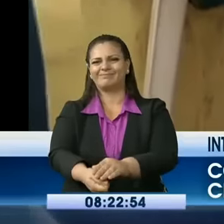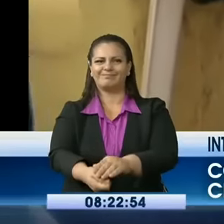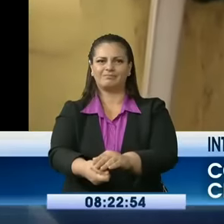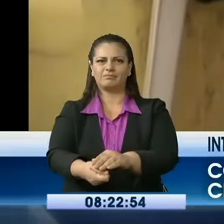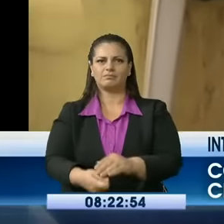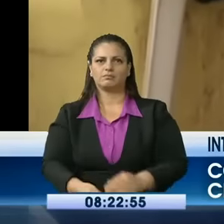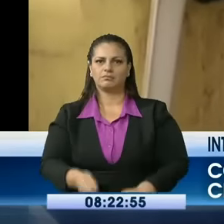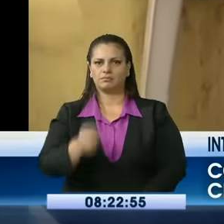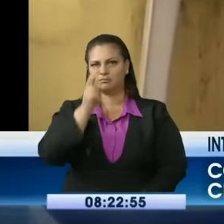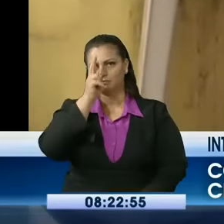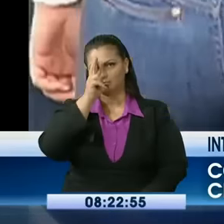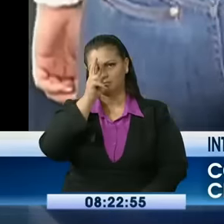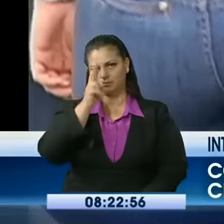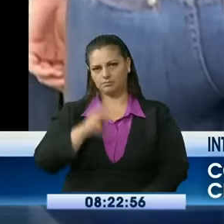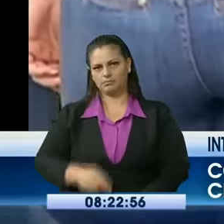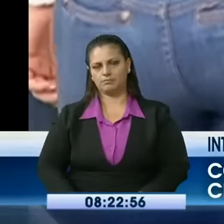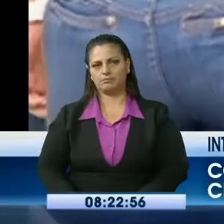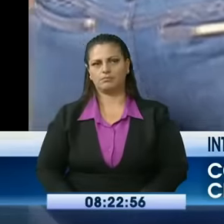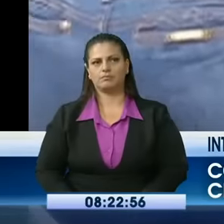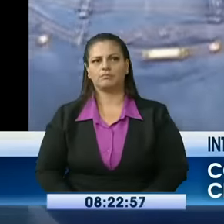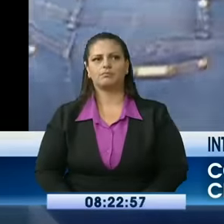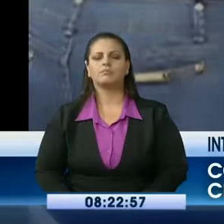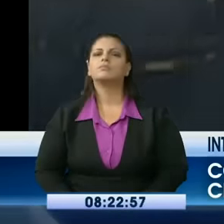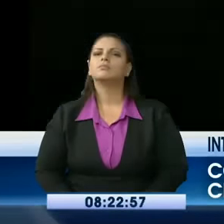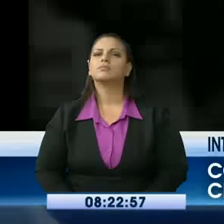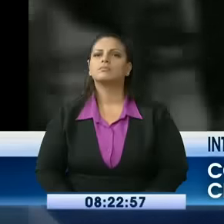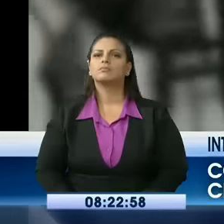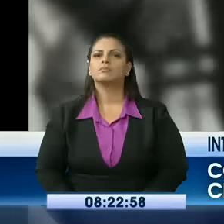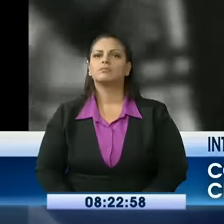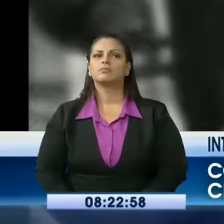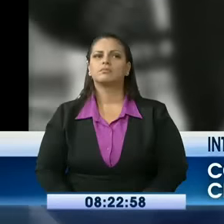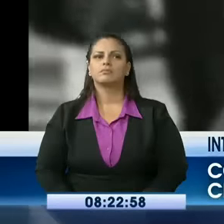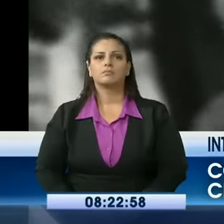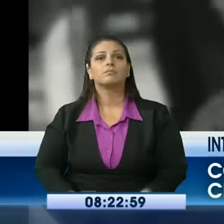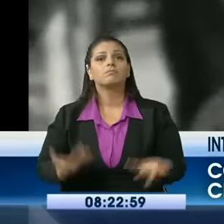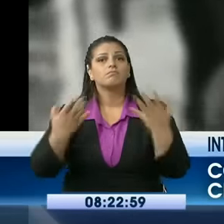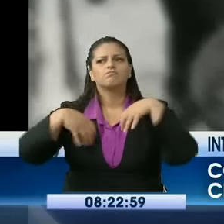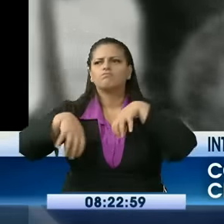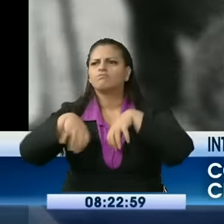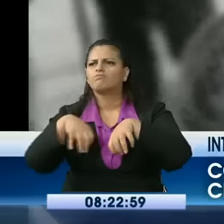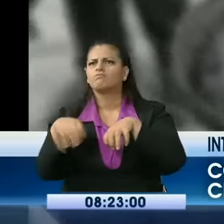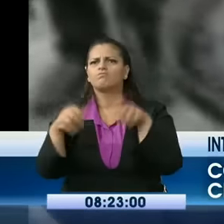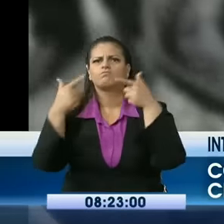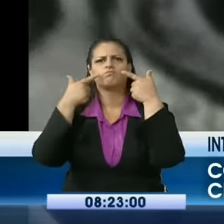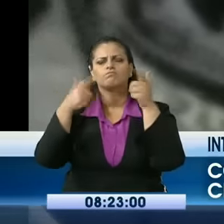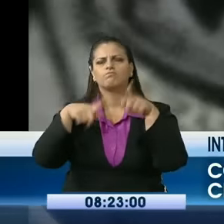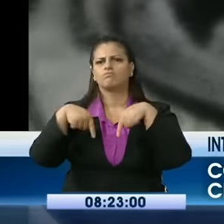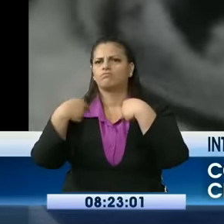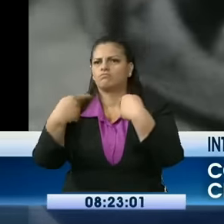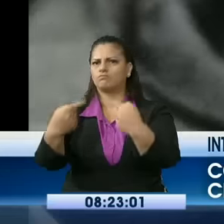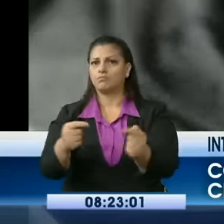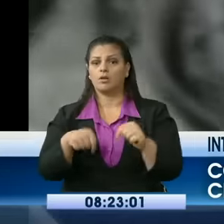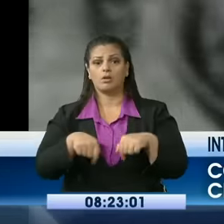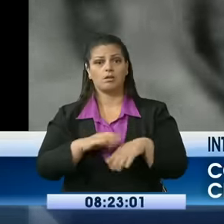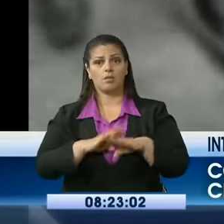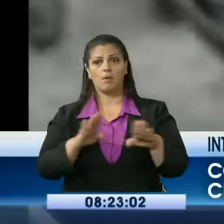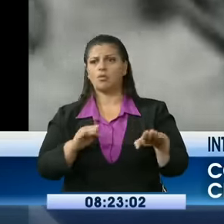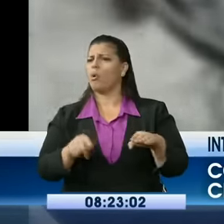de carameleros que dentro de los productos entregan a los estudiantes en sobres, pequeños sobres,